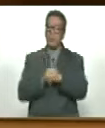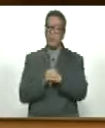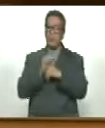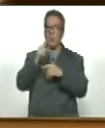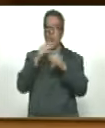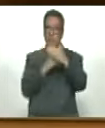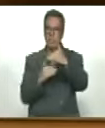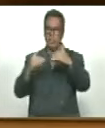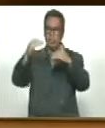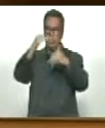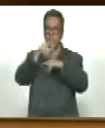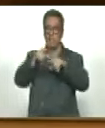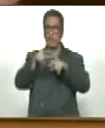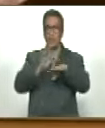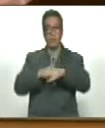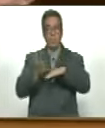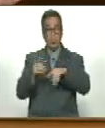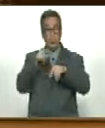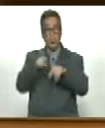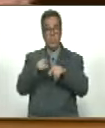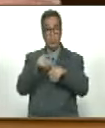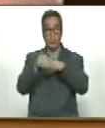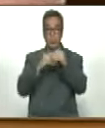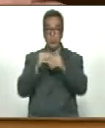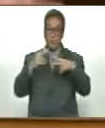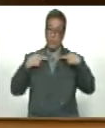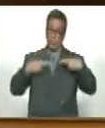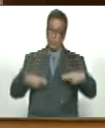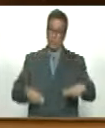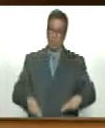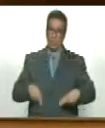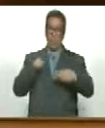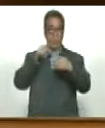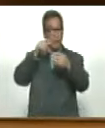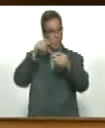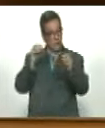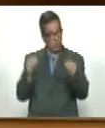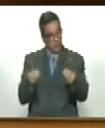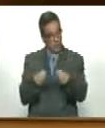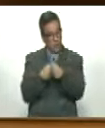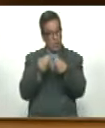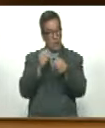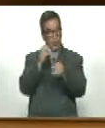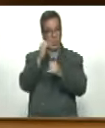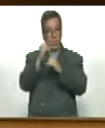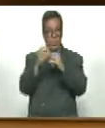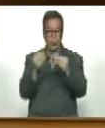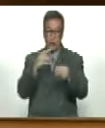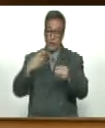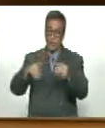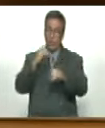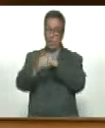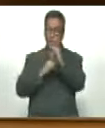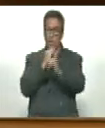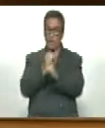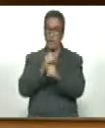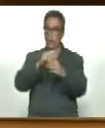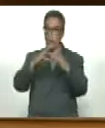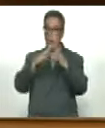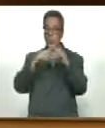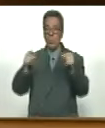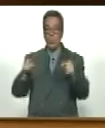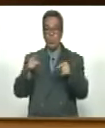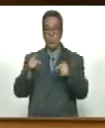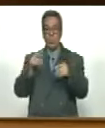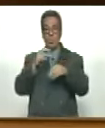y levantaran, porque es lo que resulta humano y apegado al derecho internacional, absolutamente todas